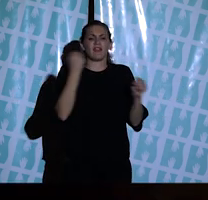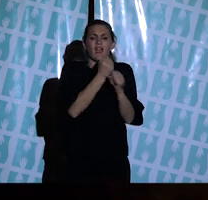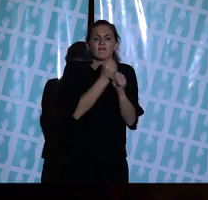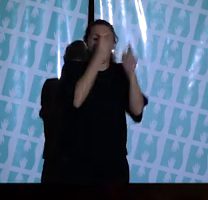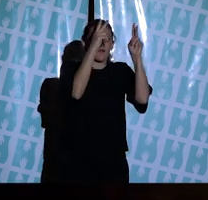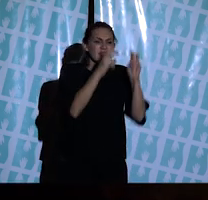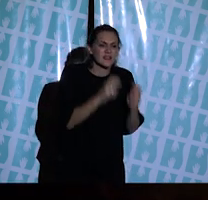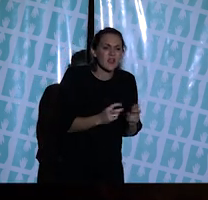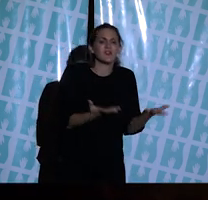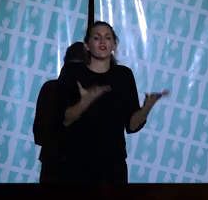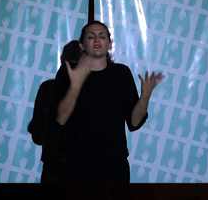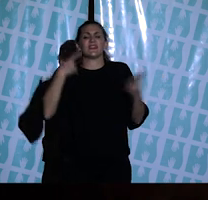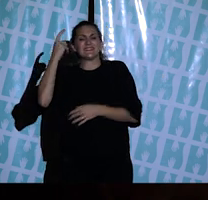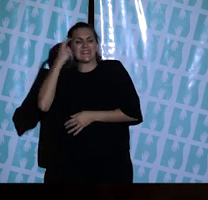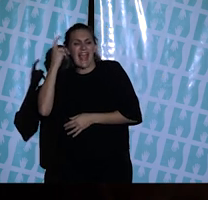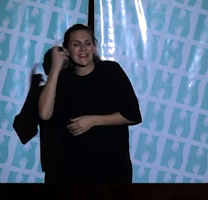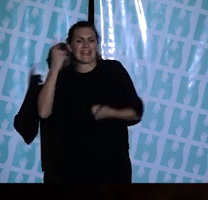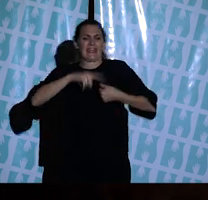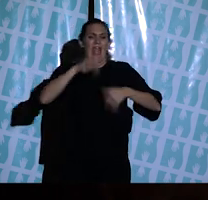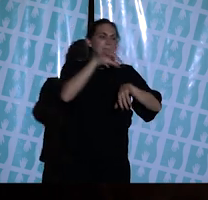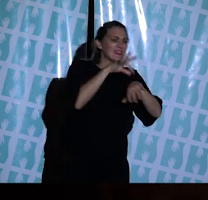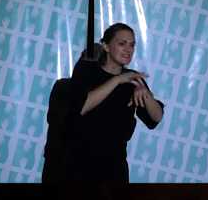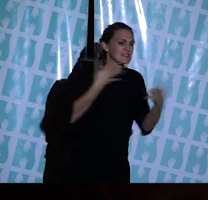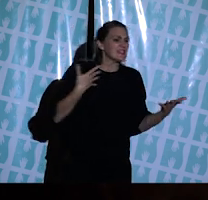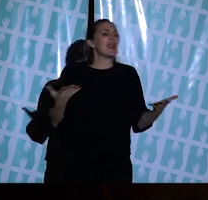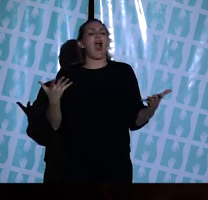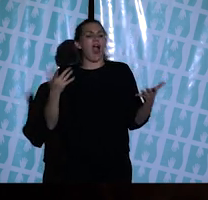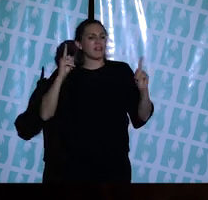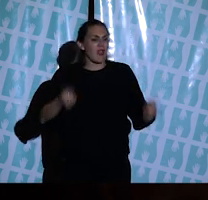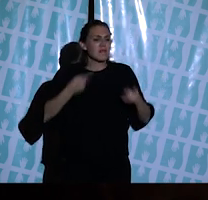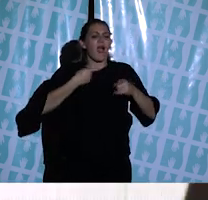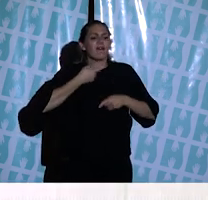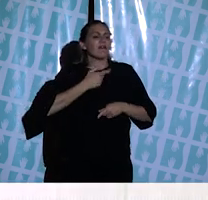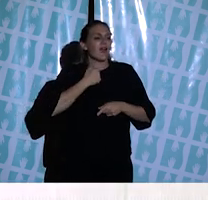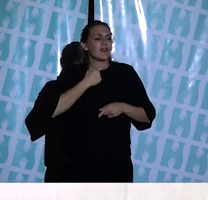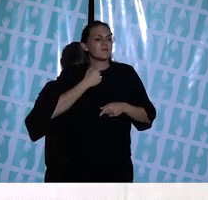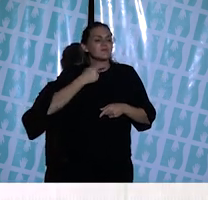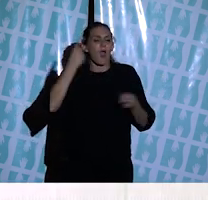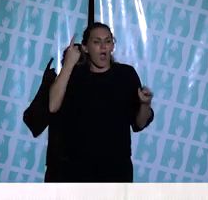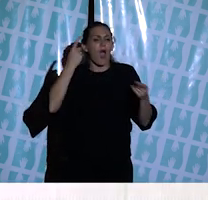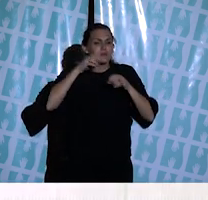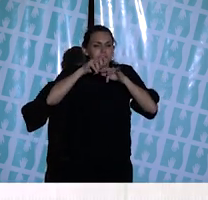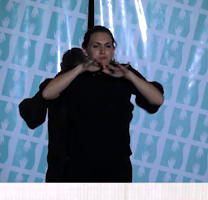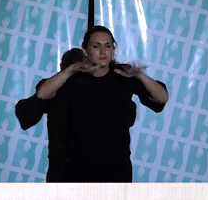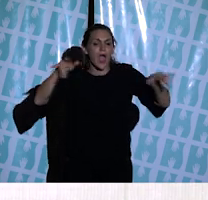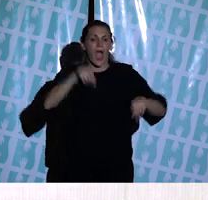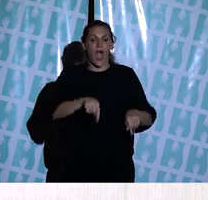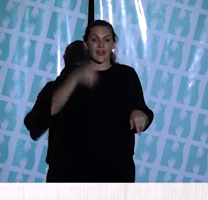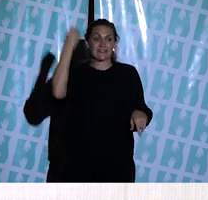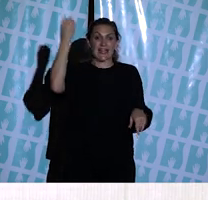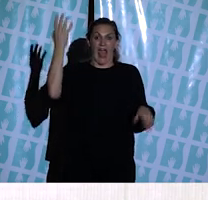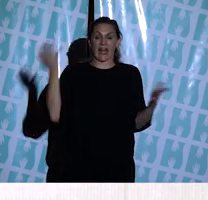la salud mental, desde la psiquiatría, de la medicina. Y ahora, miren qué importante, vamos a charlar en un